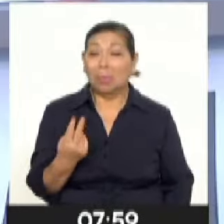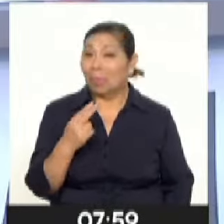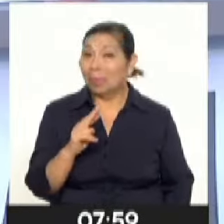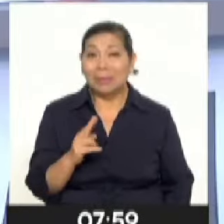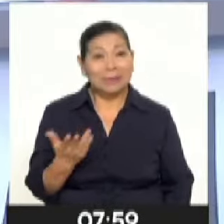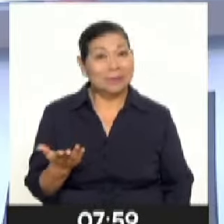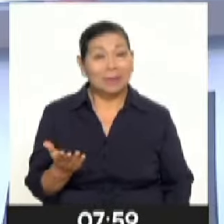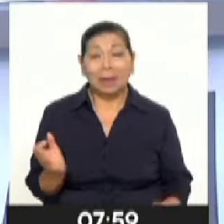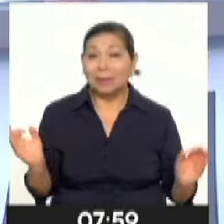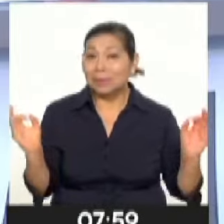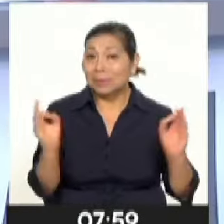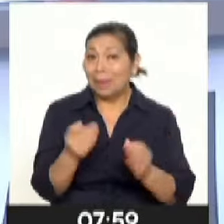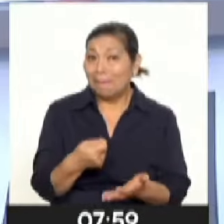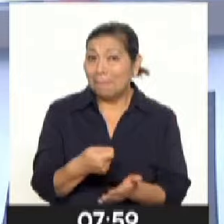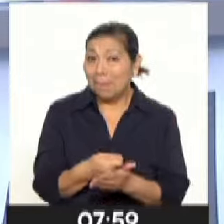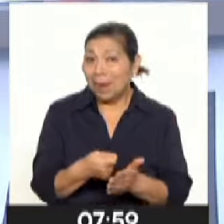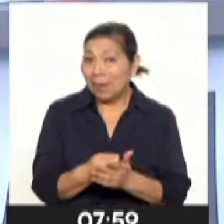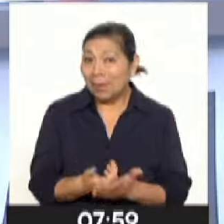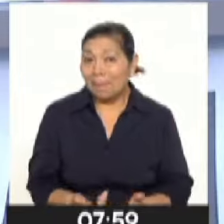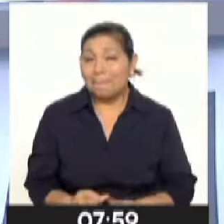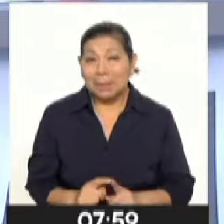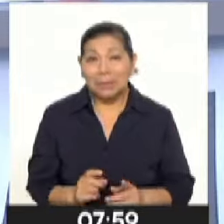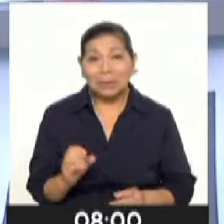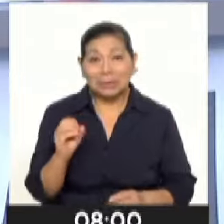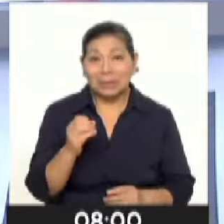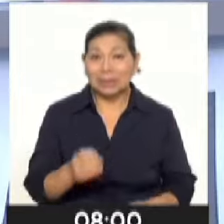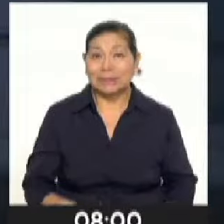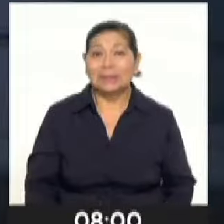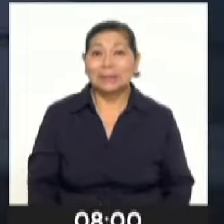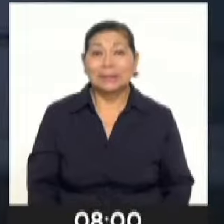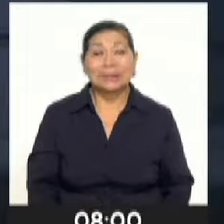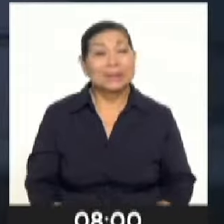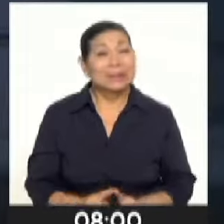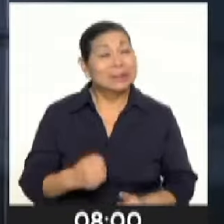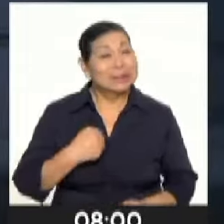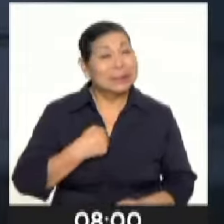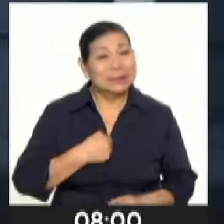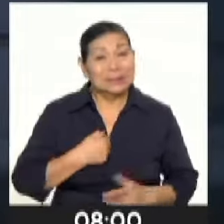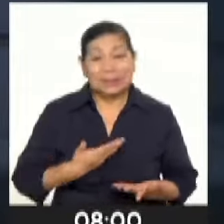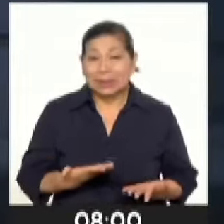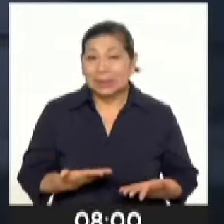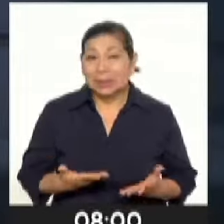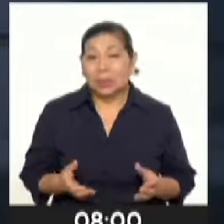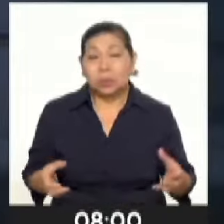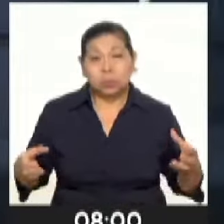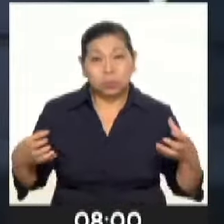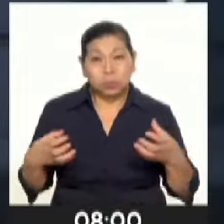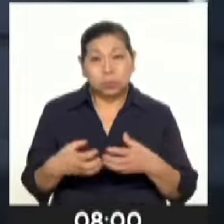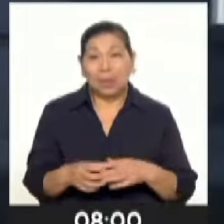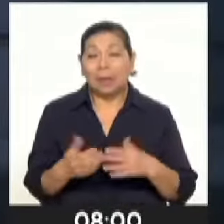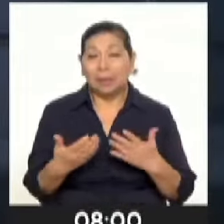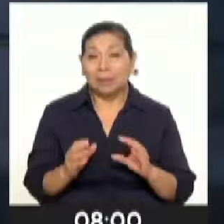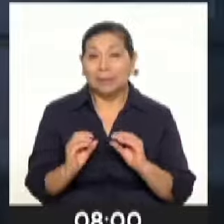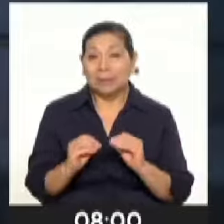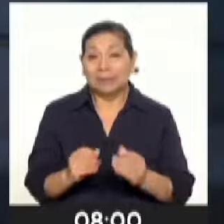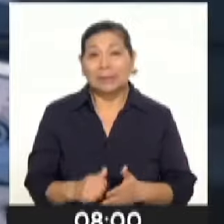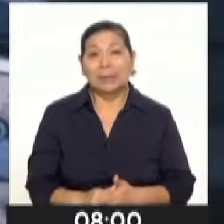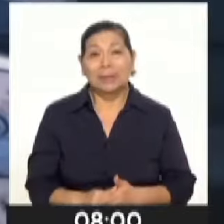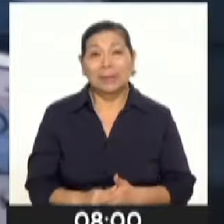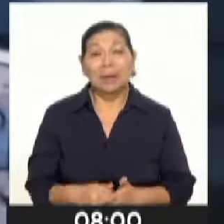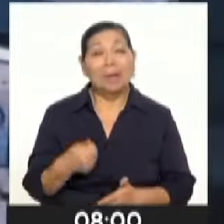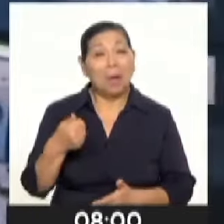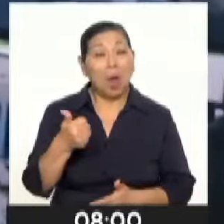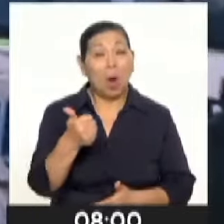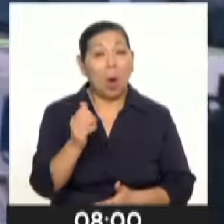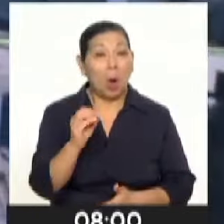ven transferidos esos fondos AFP. Uh-huh. Y sí, empiezan de cero. Lamentablemente, como es un fondo común y ese dinero ya se fue, o sea, lo que yo aporté a